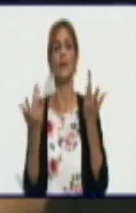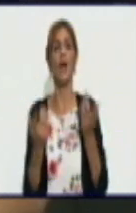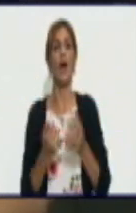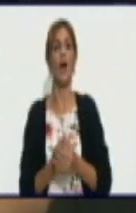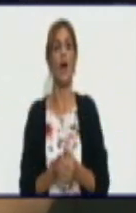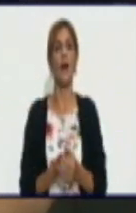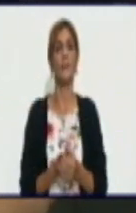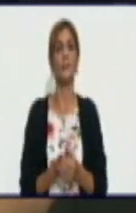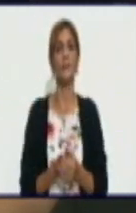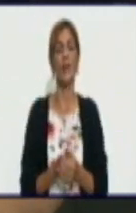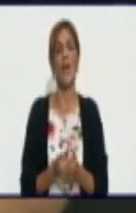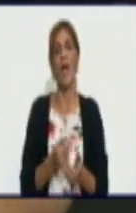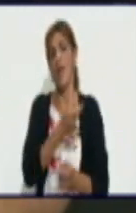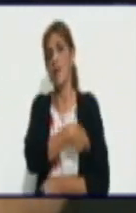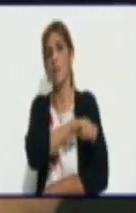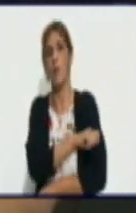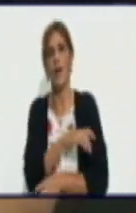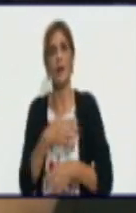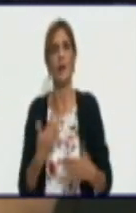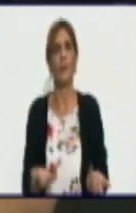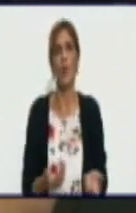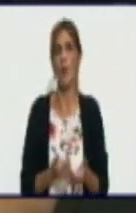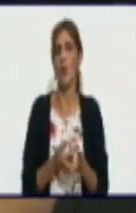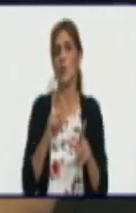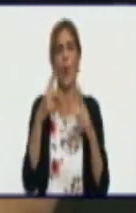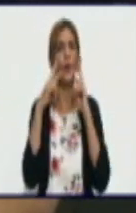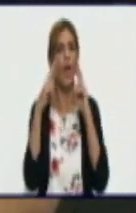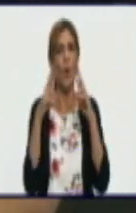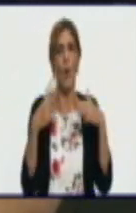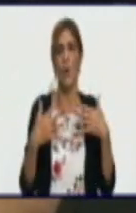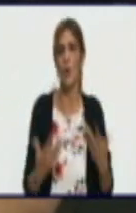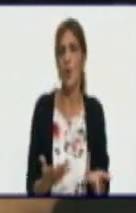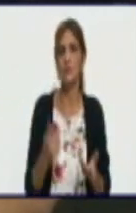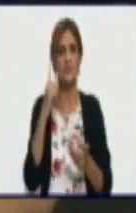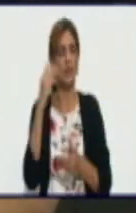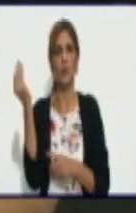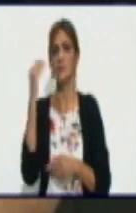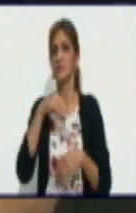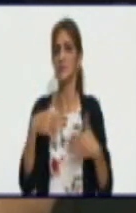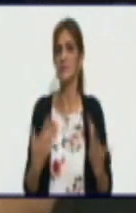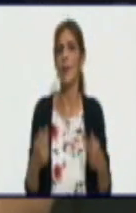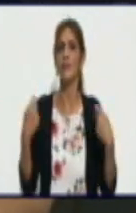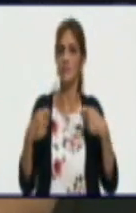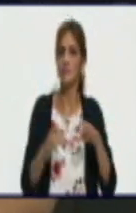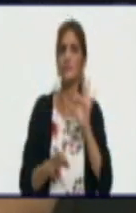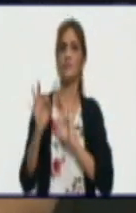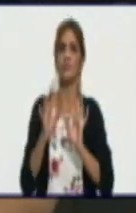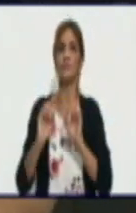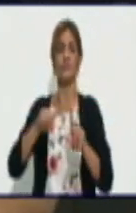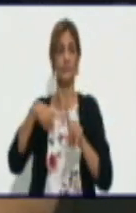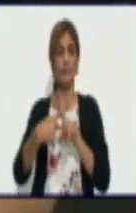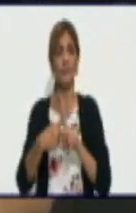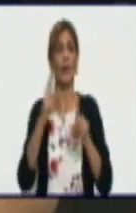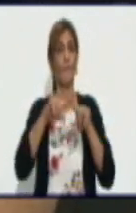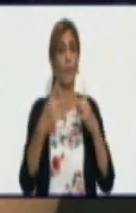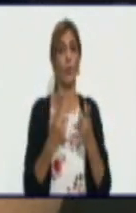riesgo en la población. Existe alta movilidad. Por lo tanto, están creadas las condiciones para, de no extremar las